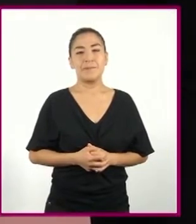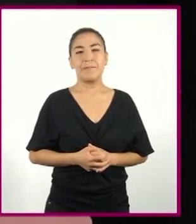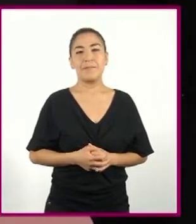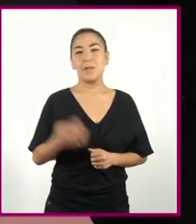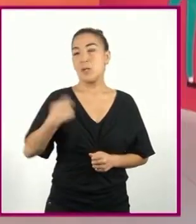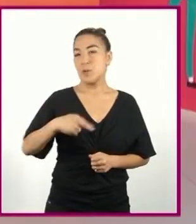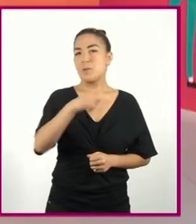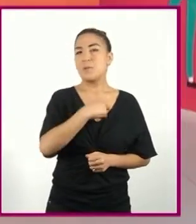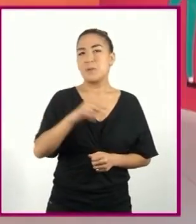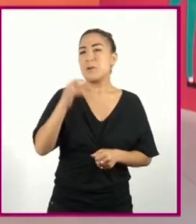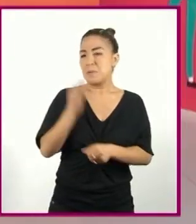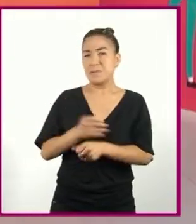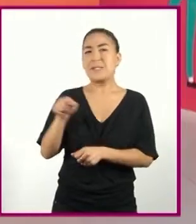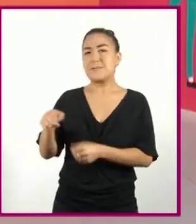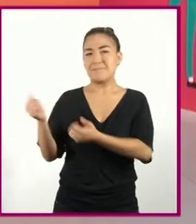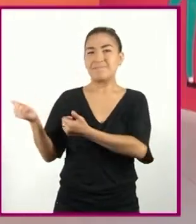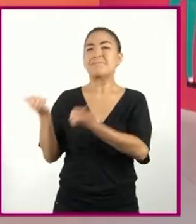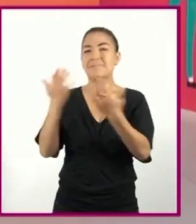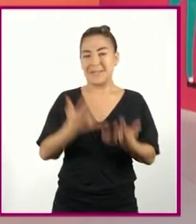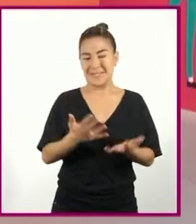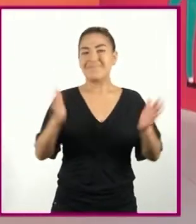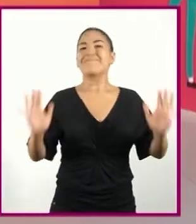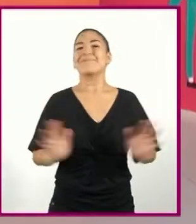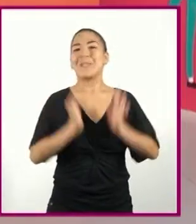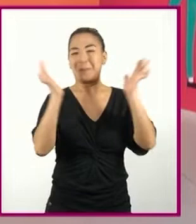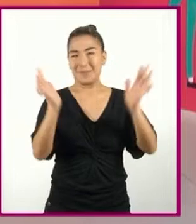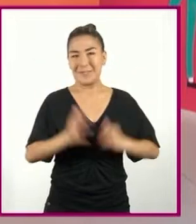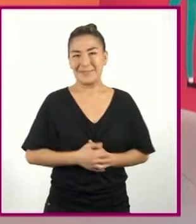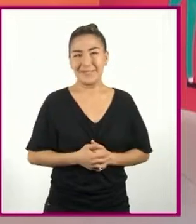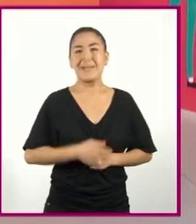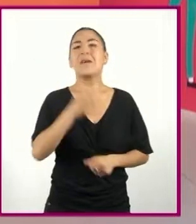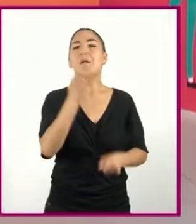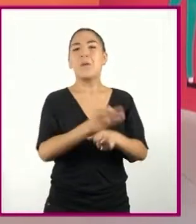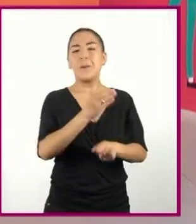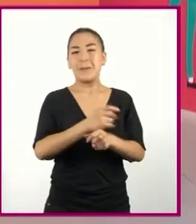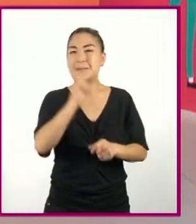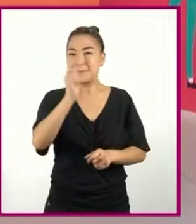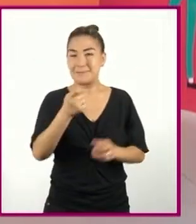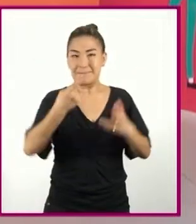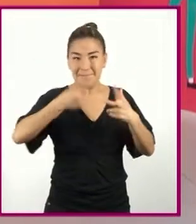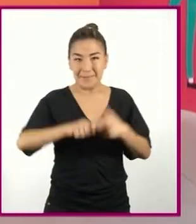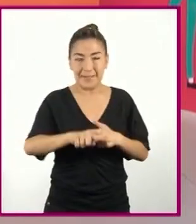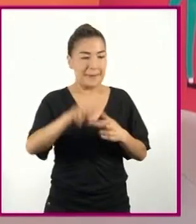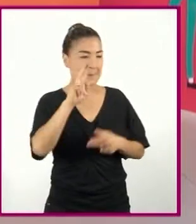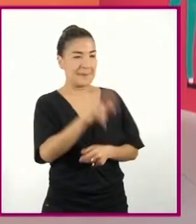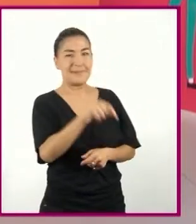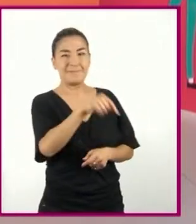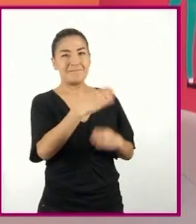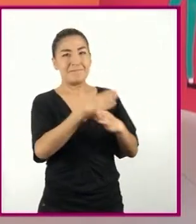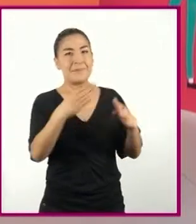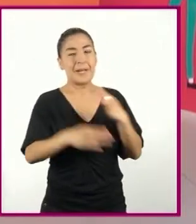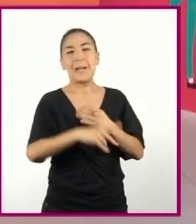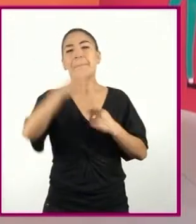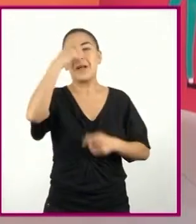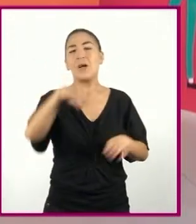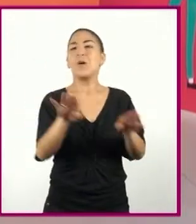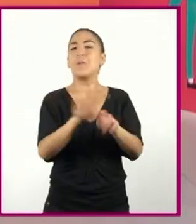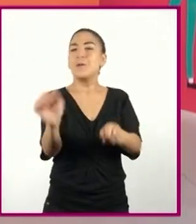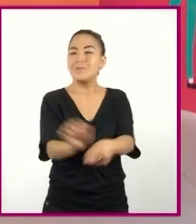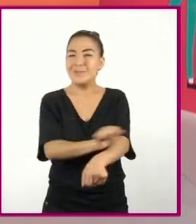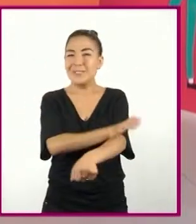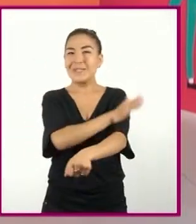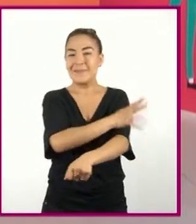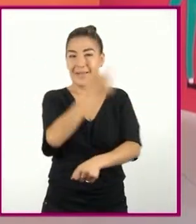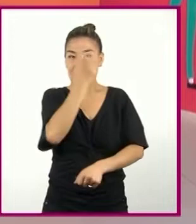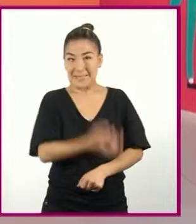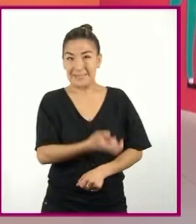Nosotros hemos traído aquí una sorpresa y se me ocurre dar inicio con esos elementos para una sensibilización,